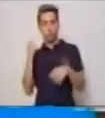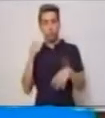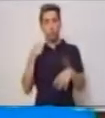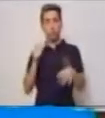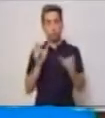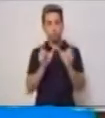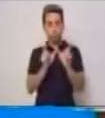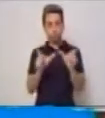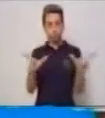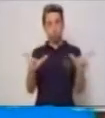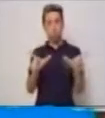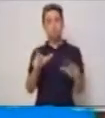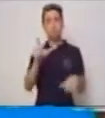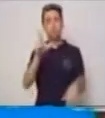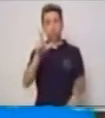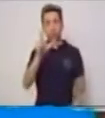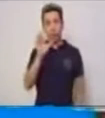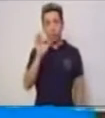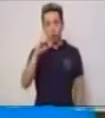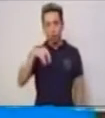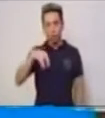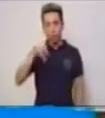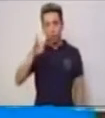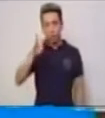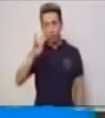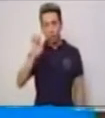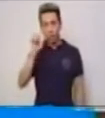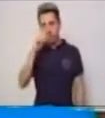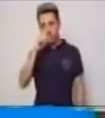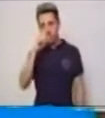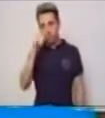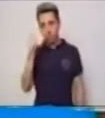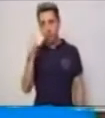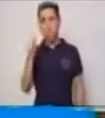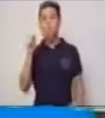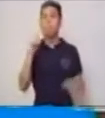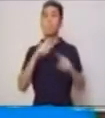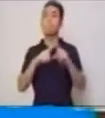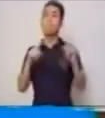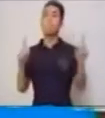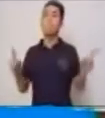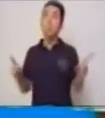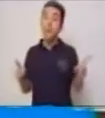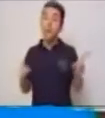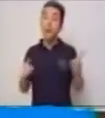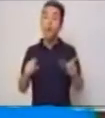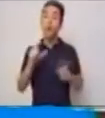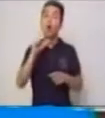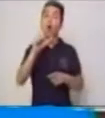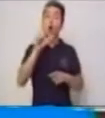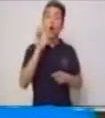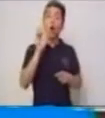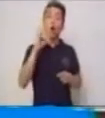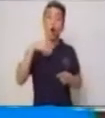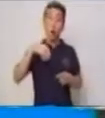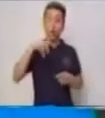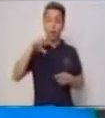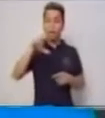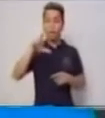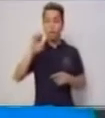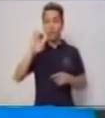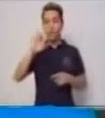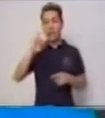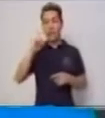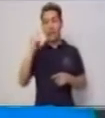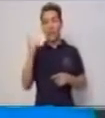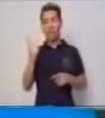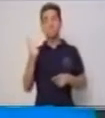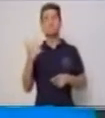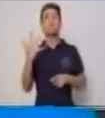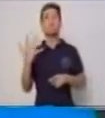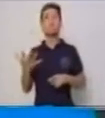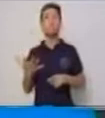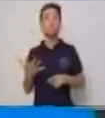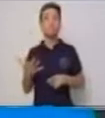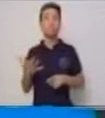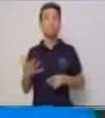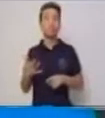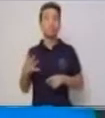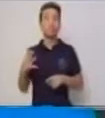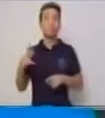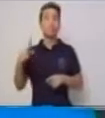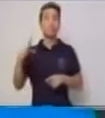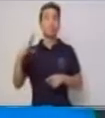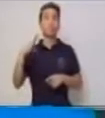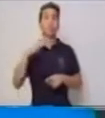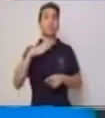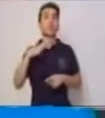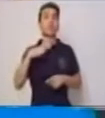pero las oraciones complejas van a tener una característica. Las oraciones complejas